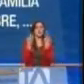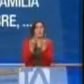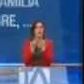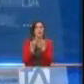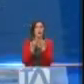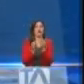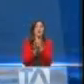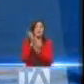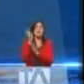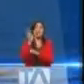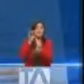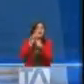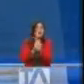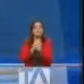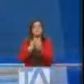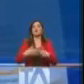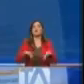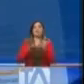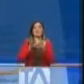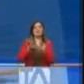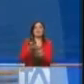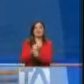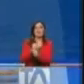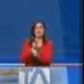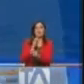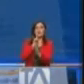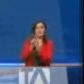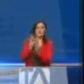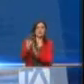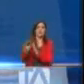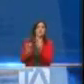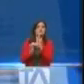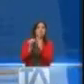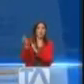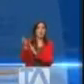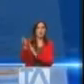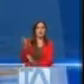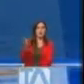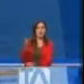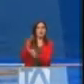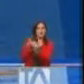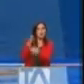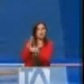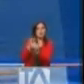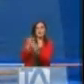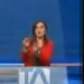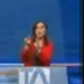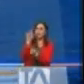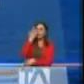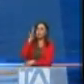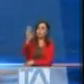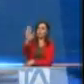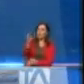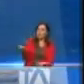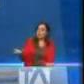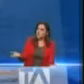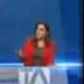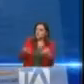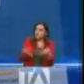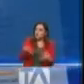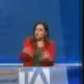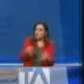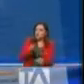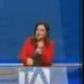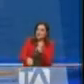su buen nombre emprender de manera inmediata acciones legales con el propósito de que respondan ante la justicia quienes han